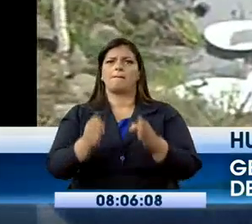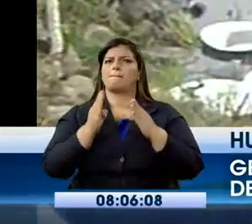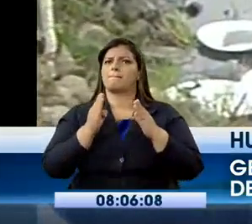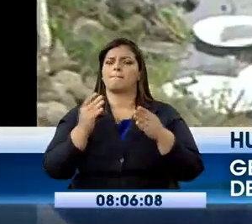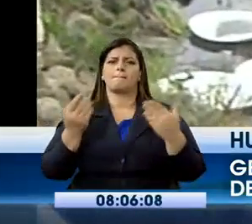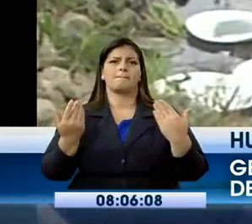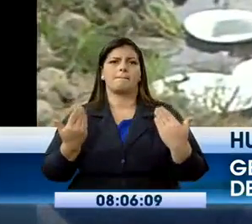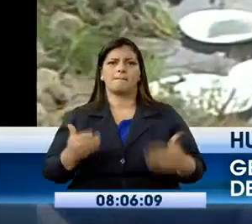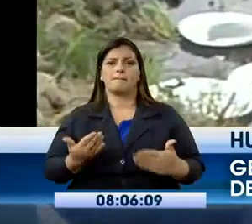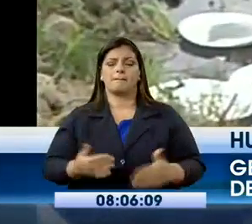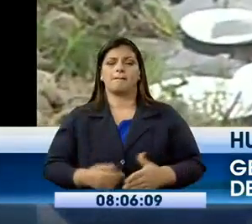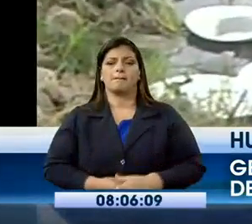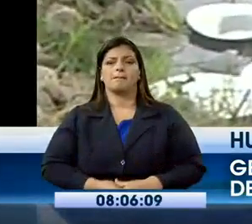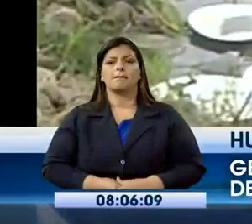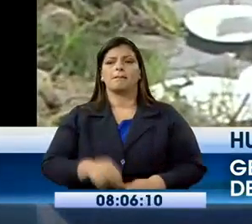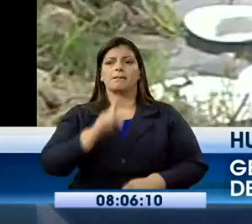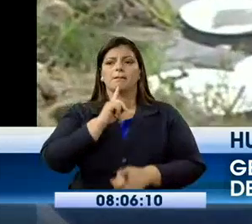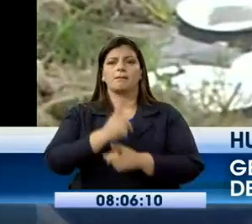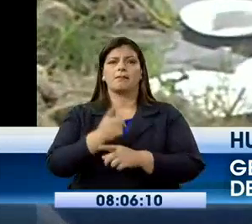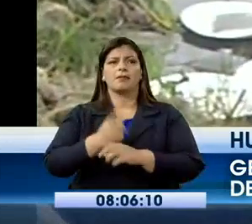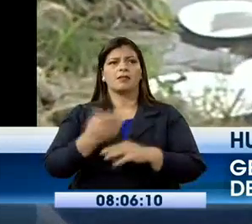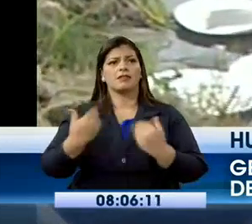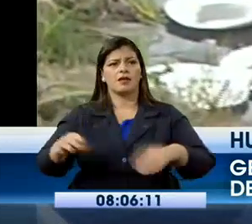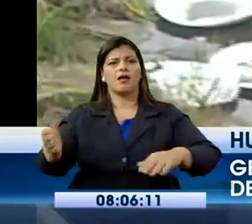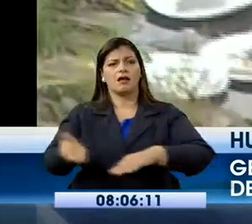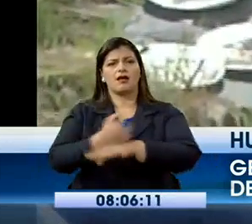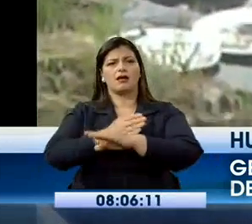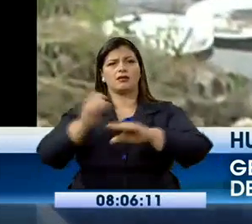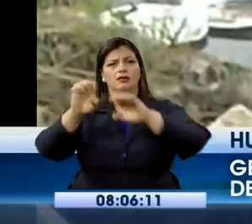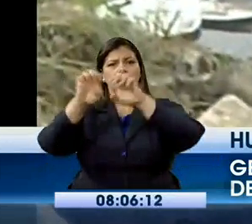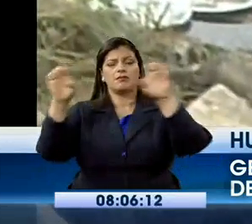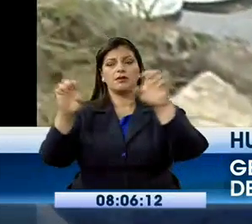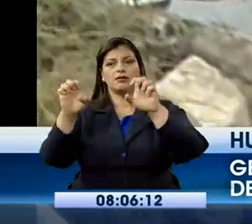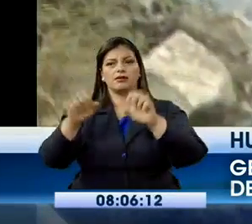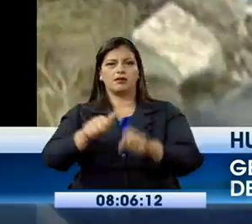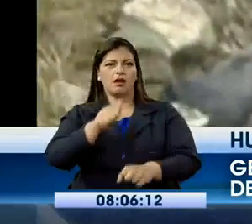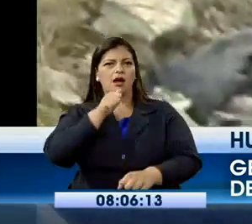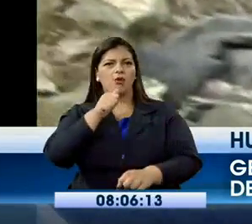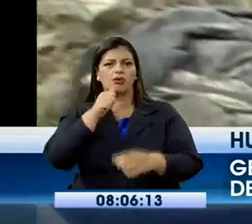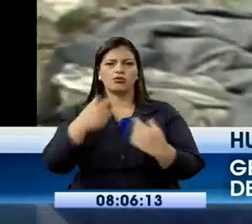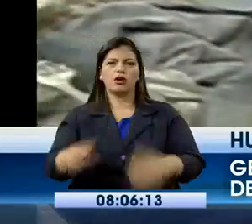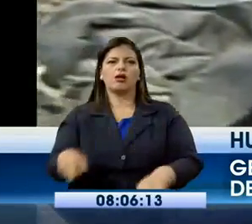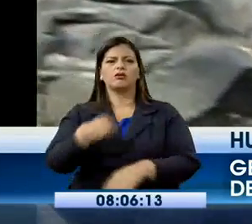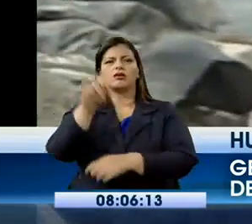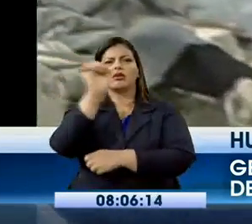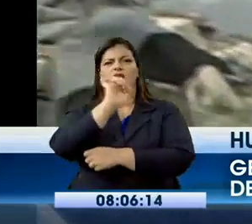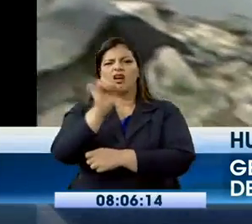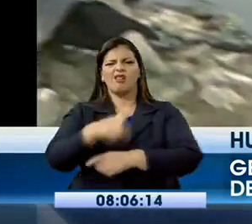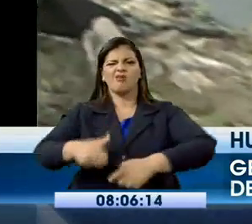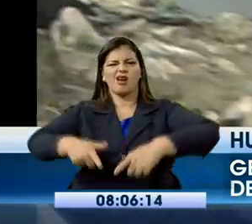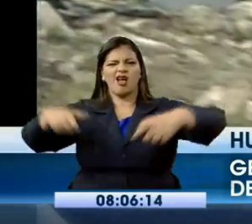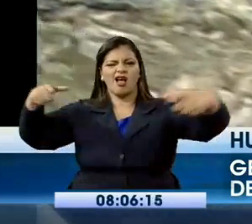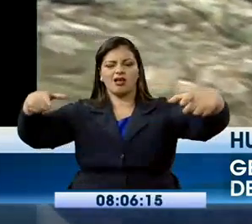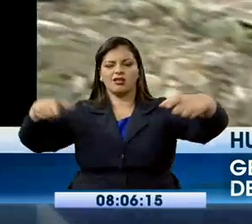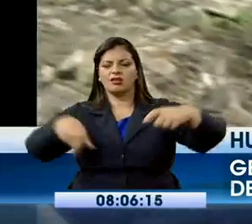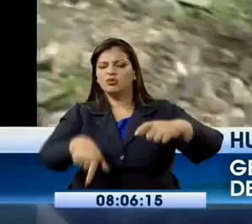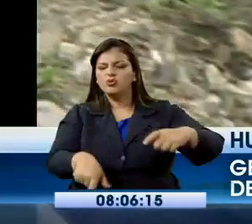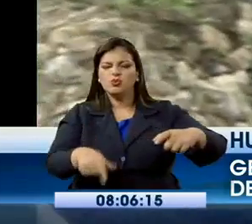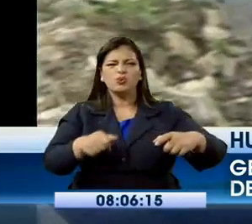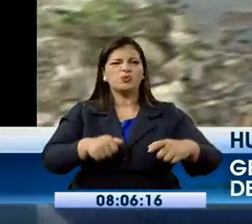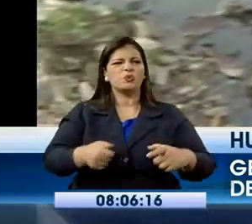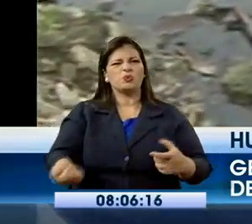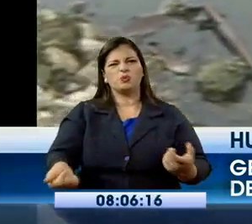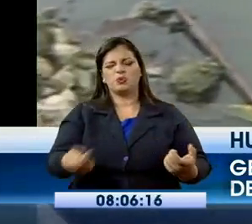la compañera, han enviado al hidrocleaner a hacer limpieza, pero esa no es la solución, porque el colector, como le decía en el inicio, está colapsado